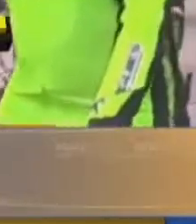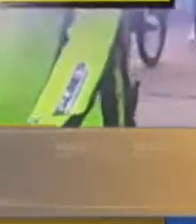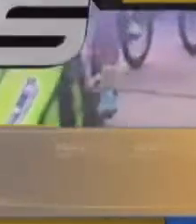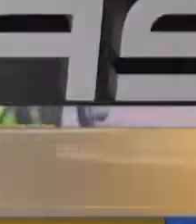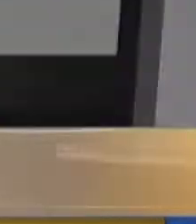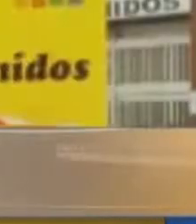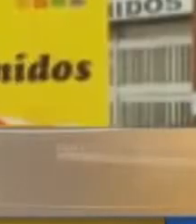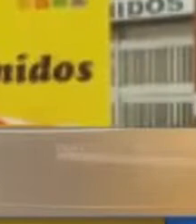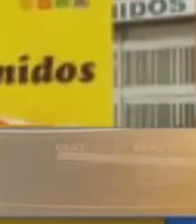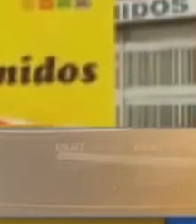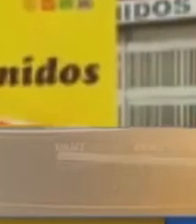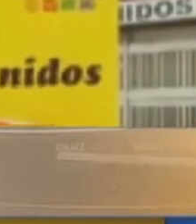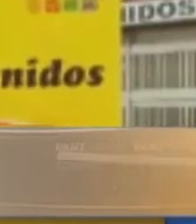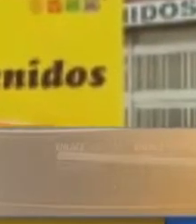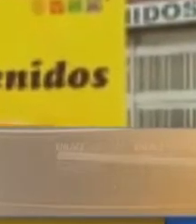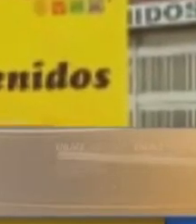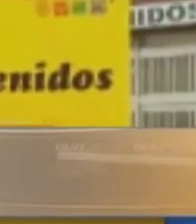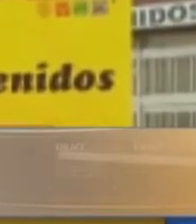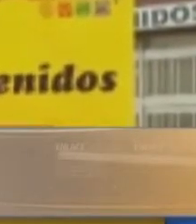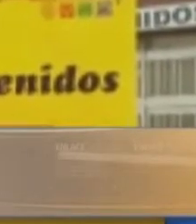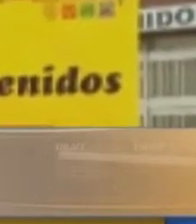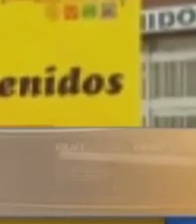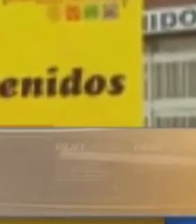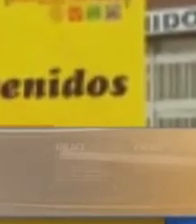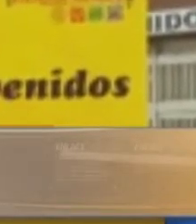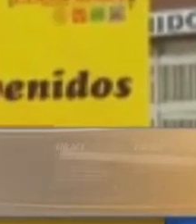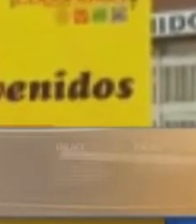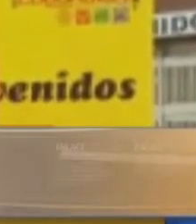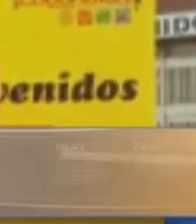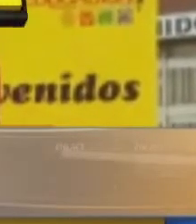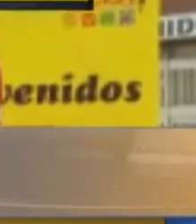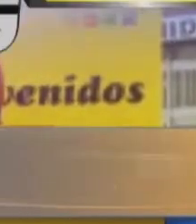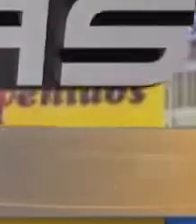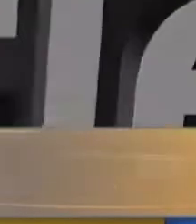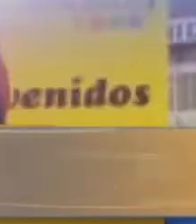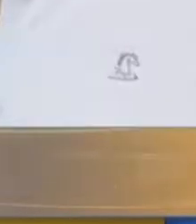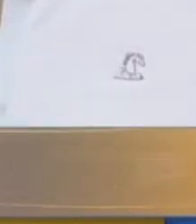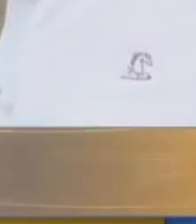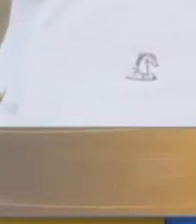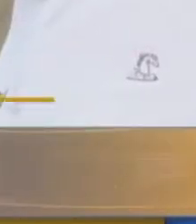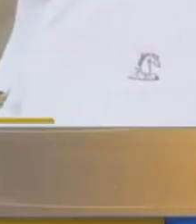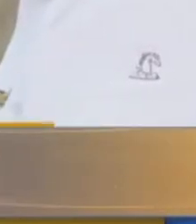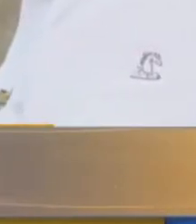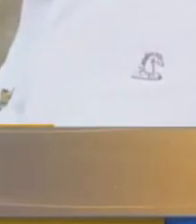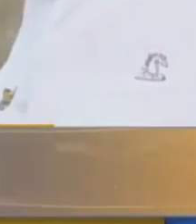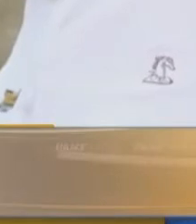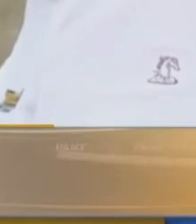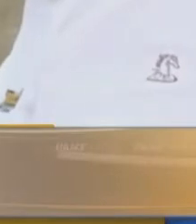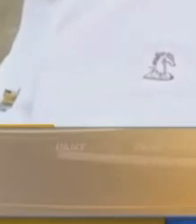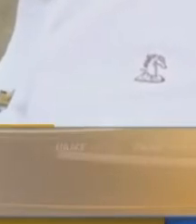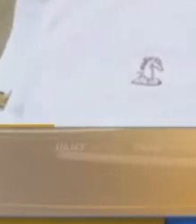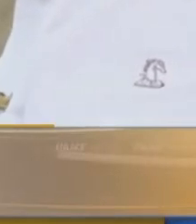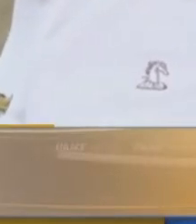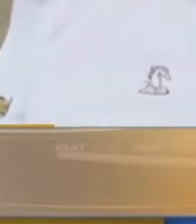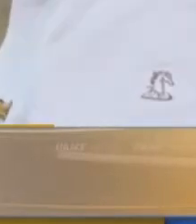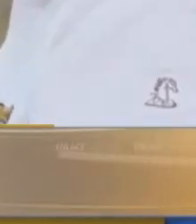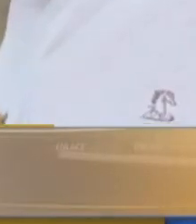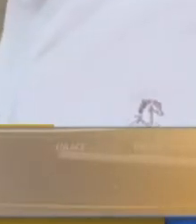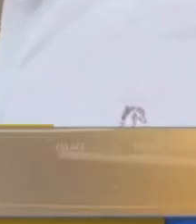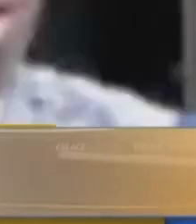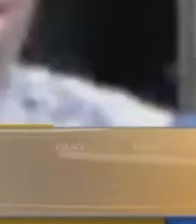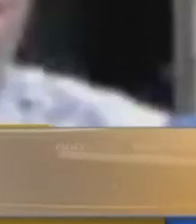Televisión. Medalla de plata para el puerto petrolero en lucha grecorromana. Y al cierre, periodista Daniel Barba terminó de escribir